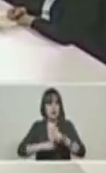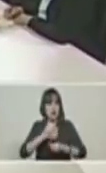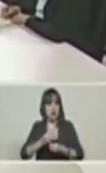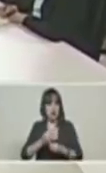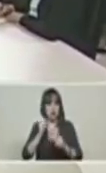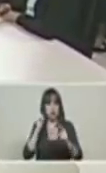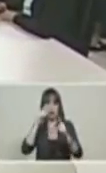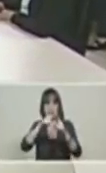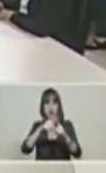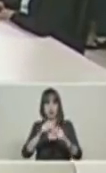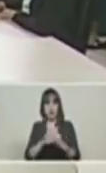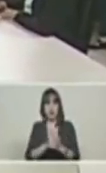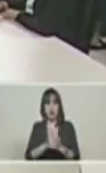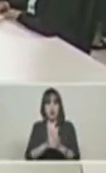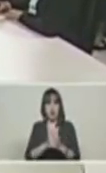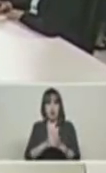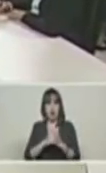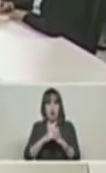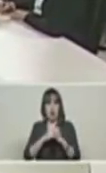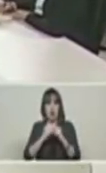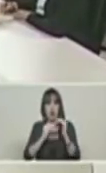El aumento de la producción petrolera